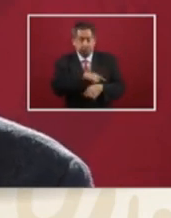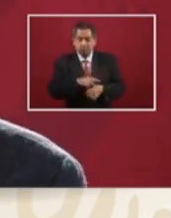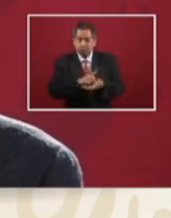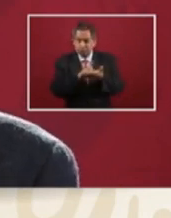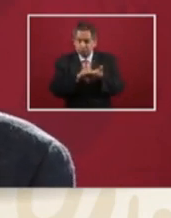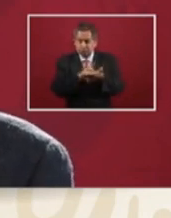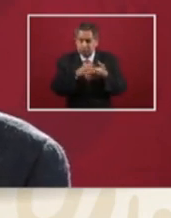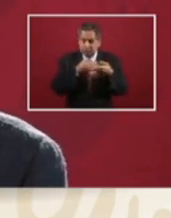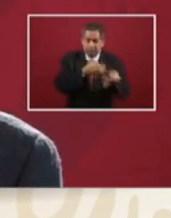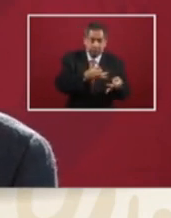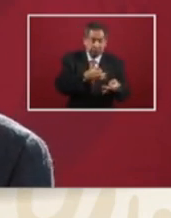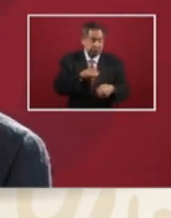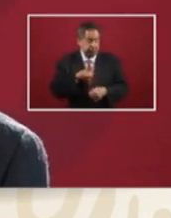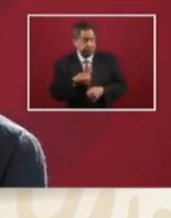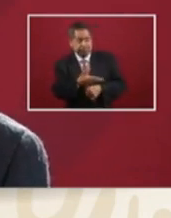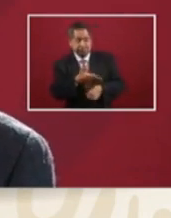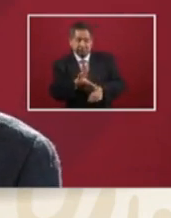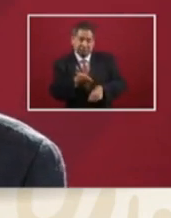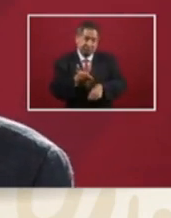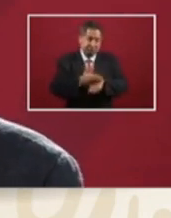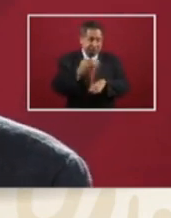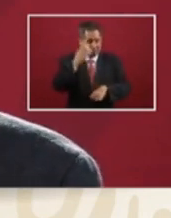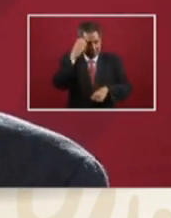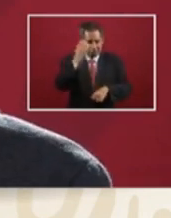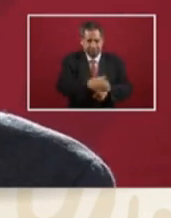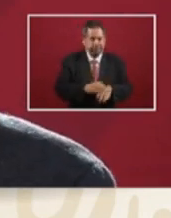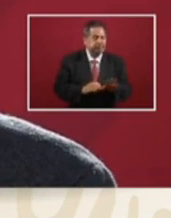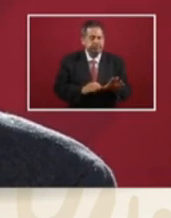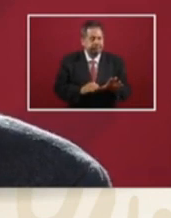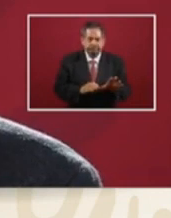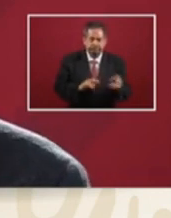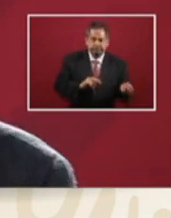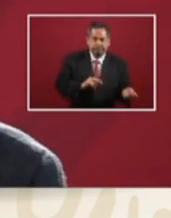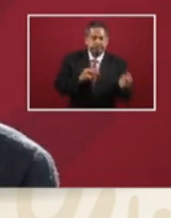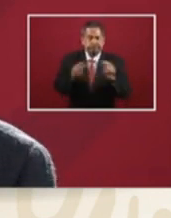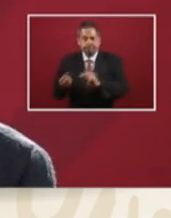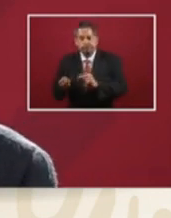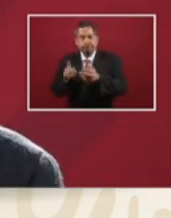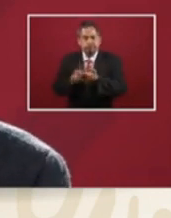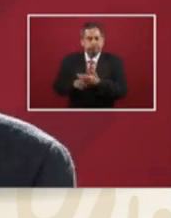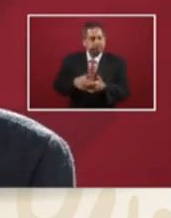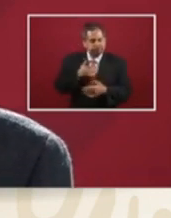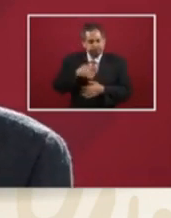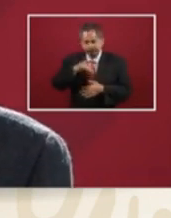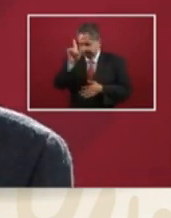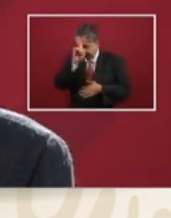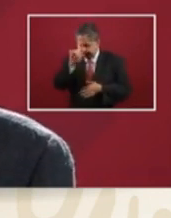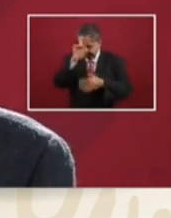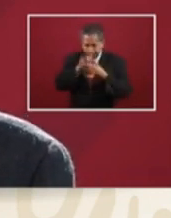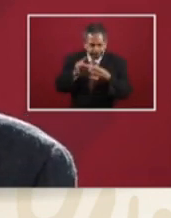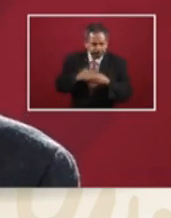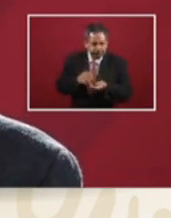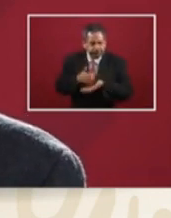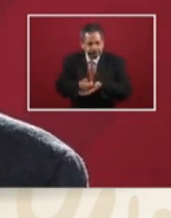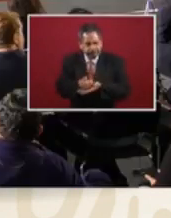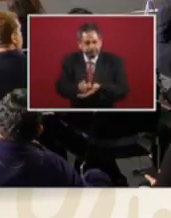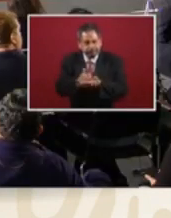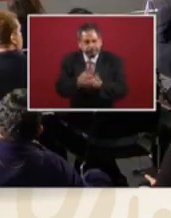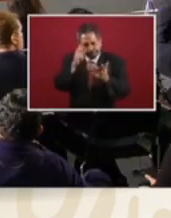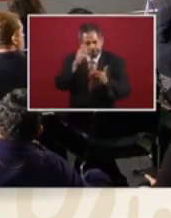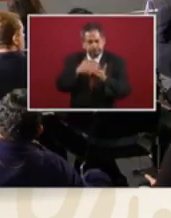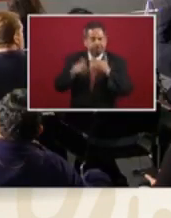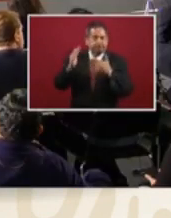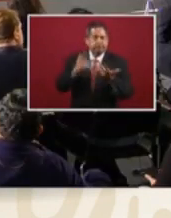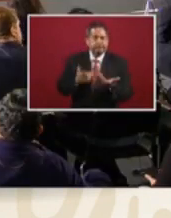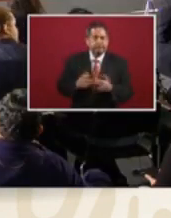dura hacia la libertad, la ciencia, el libre desarrollo de la personalidad. El objetivo de la